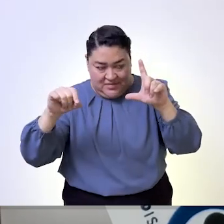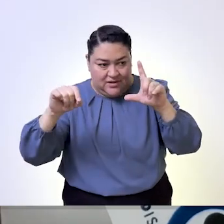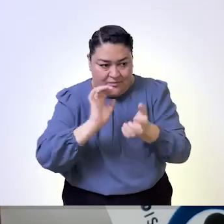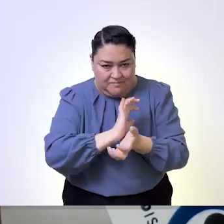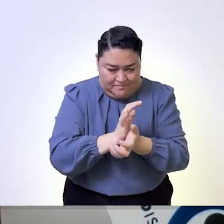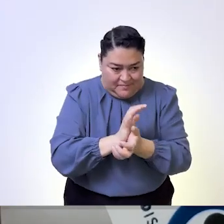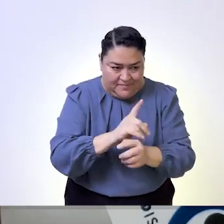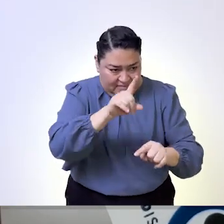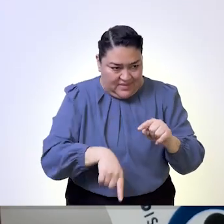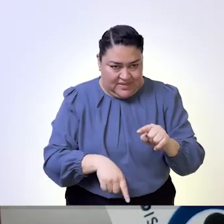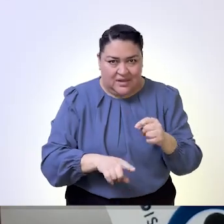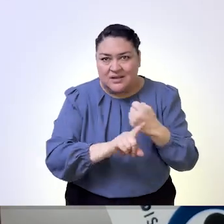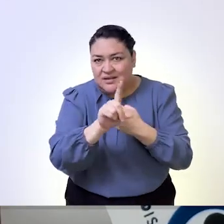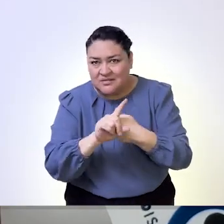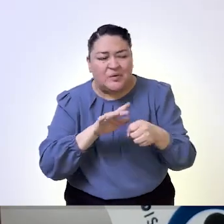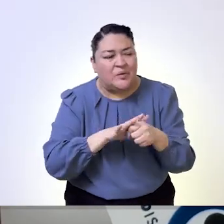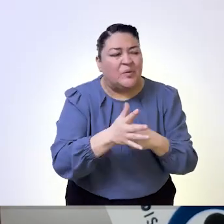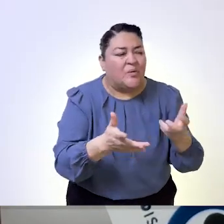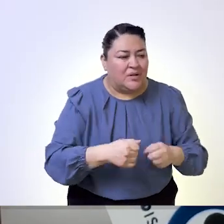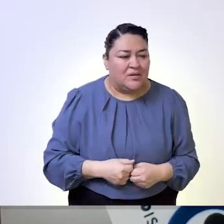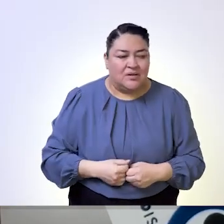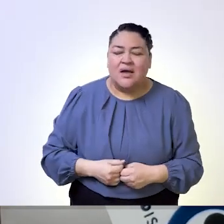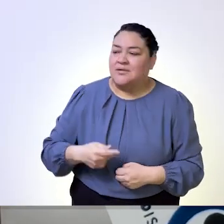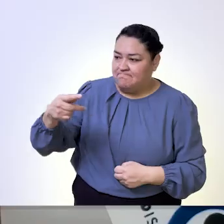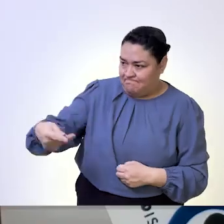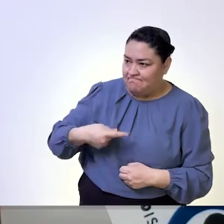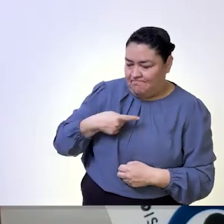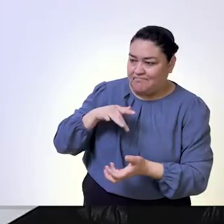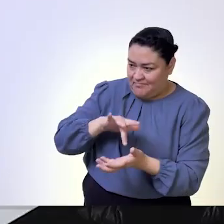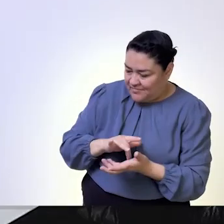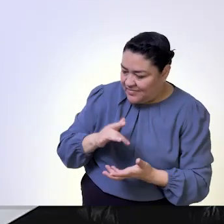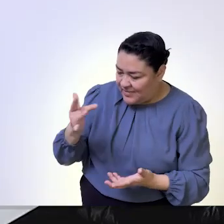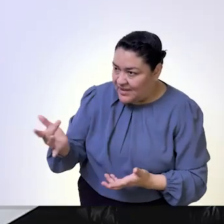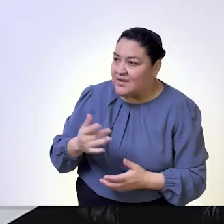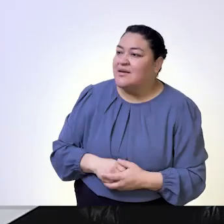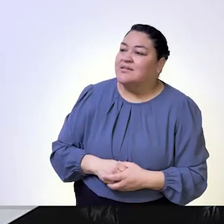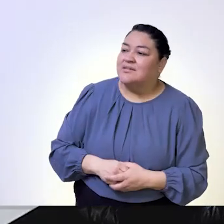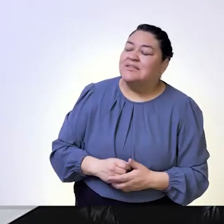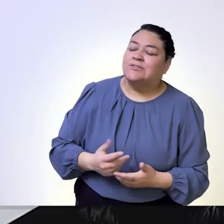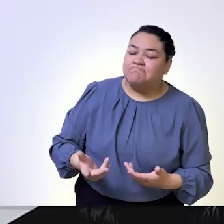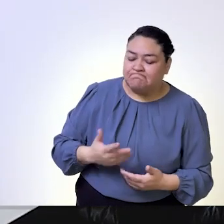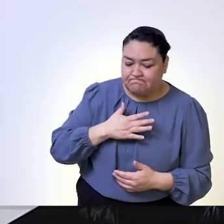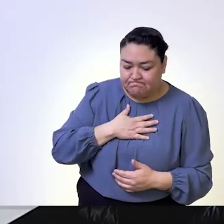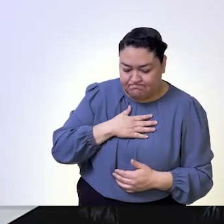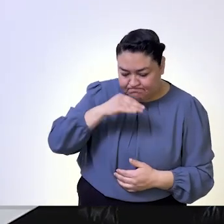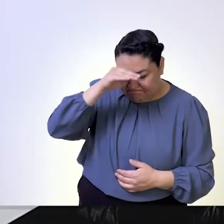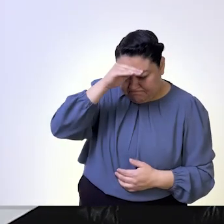jurídico antidiscriminatorio en México? Muchas gracias por la pregunta y también creo que mucho